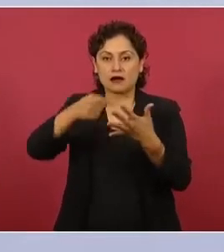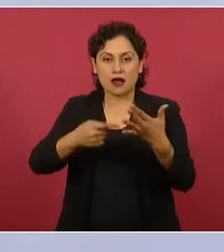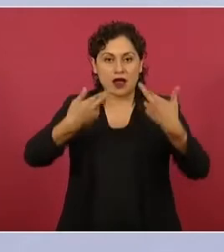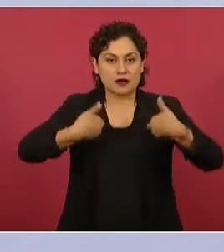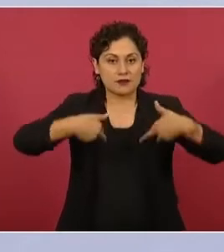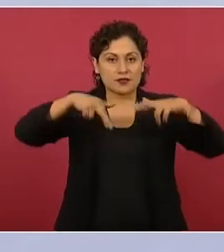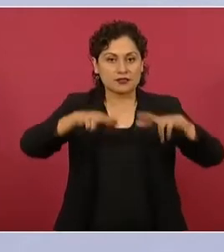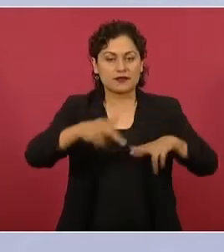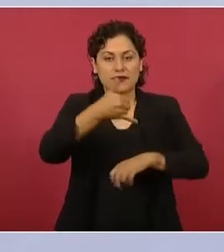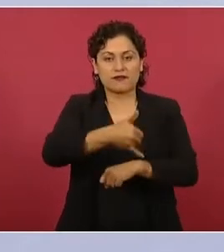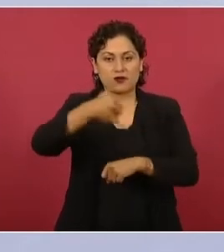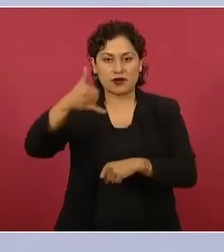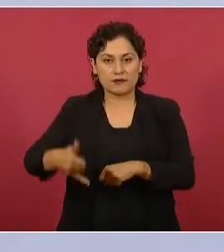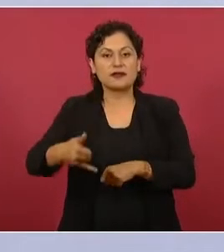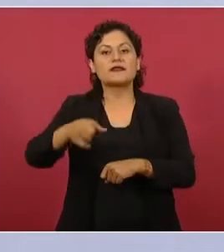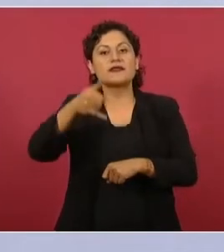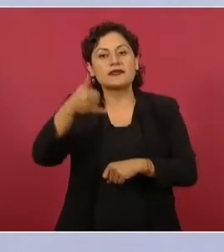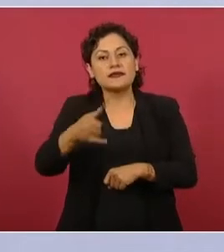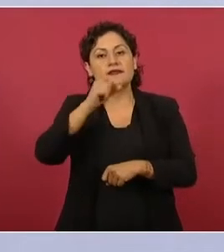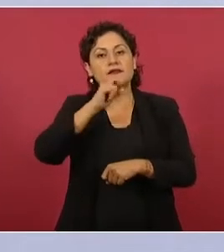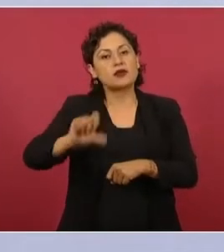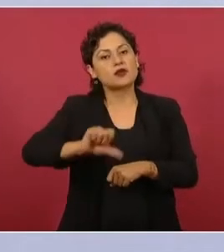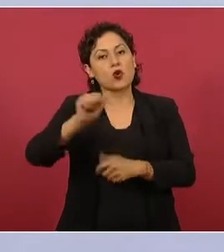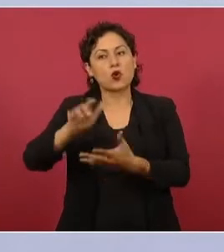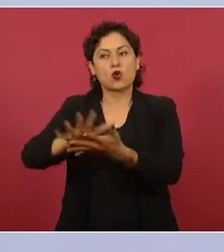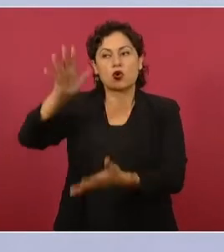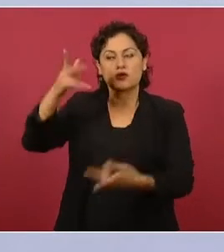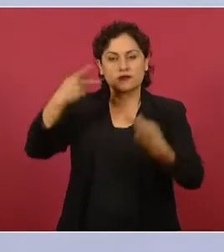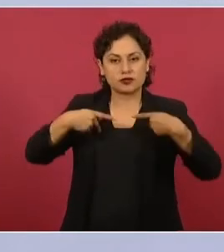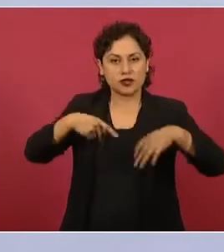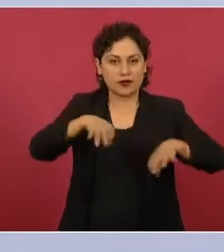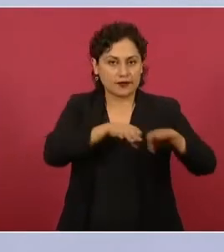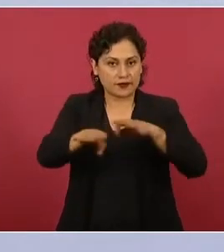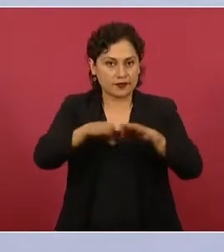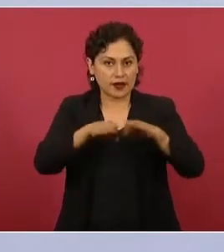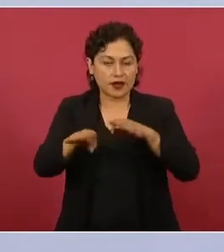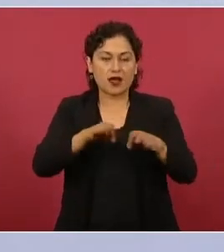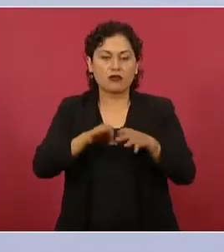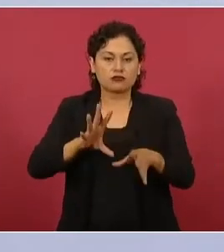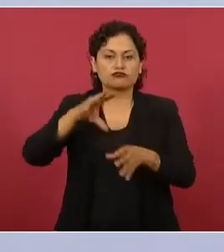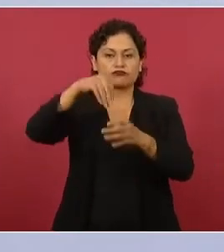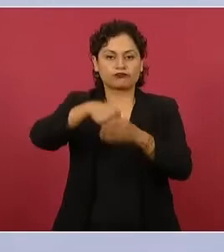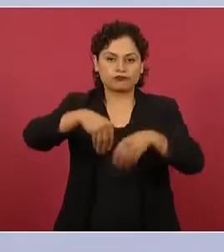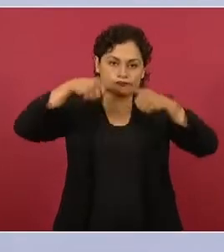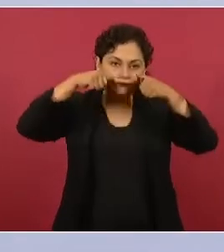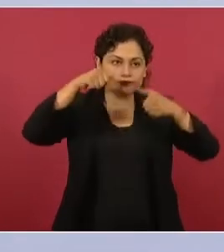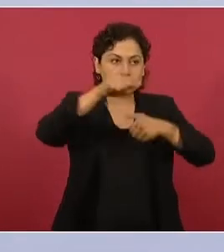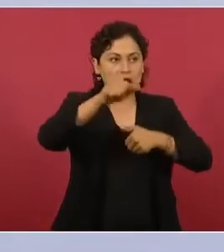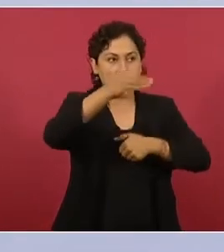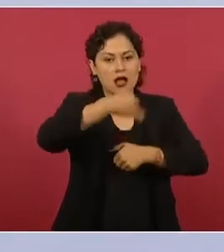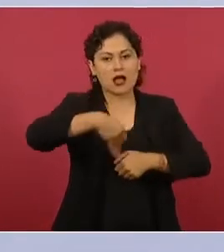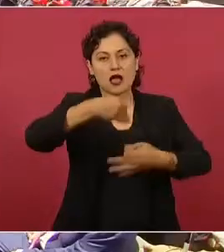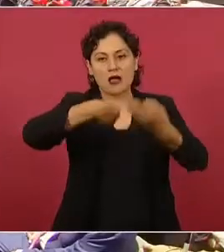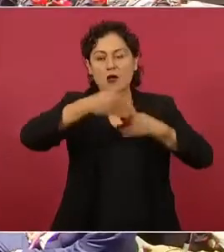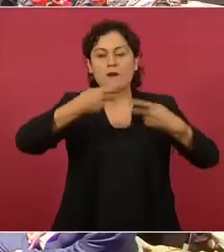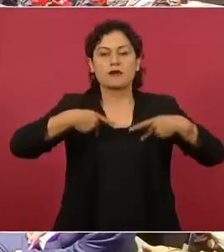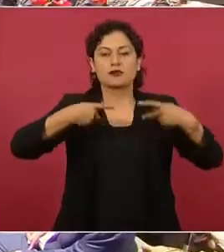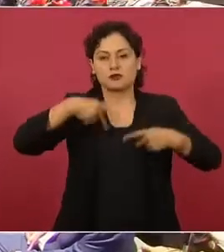los trabajadores que estamos sirviendo con pasión y convicción a los trabajadores de México. De corazón, muchas gracias.